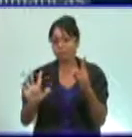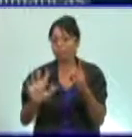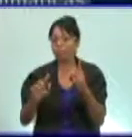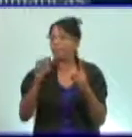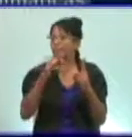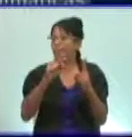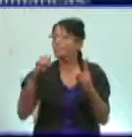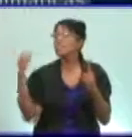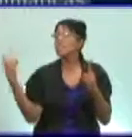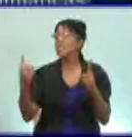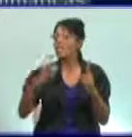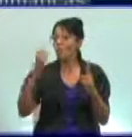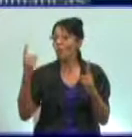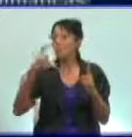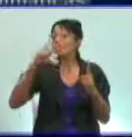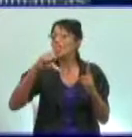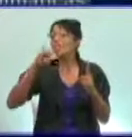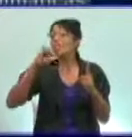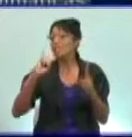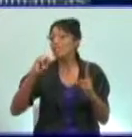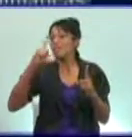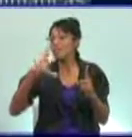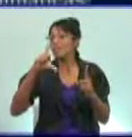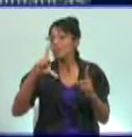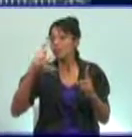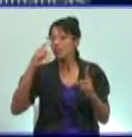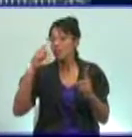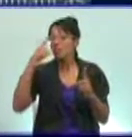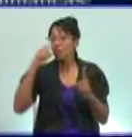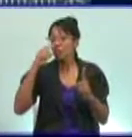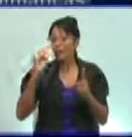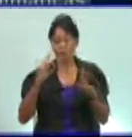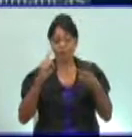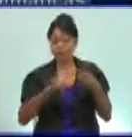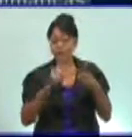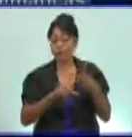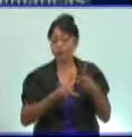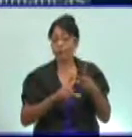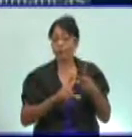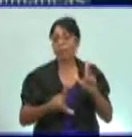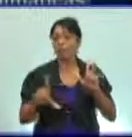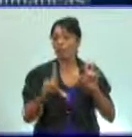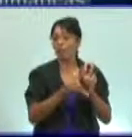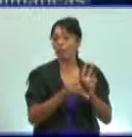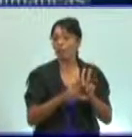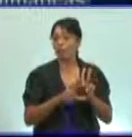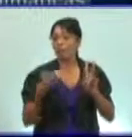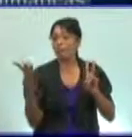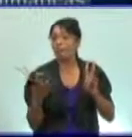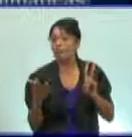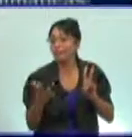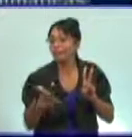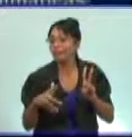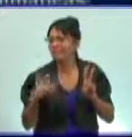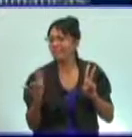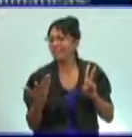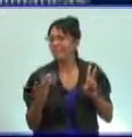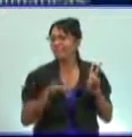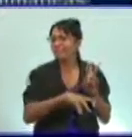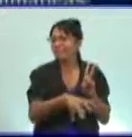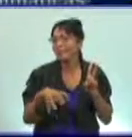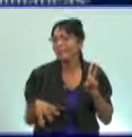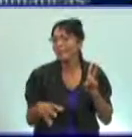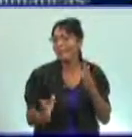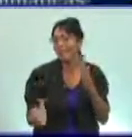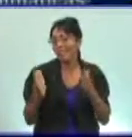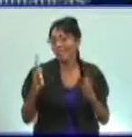fíjense. Estamos hablando solamente del ciclón. La ley del ritmo, ya lo decíamos, se manifiesta en la temporada ciclónica, que en el caso de